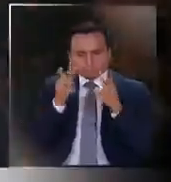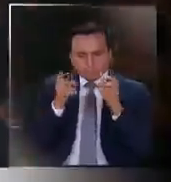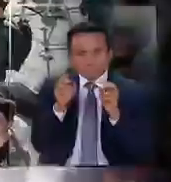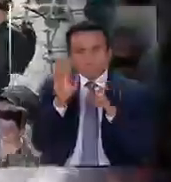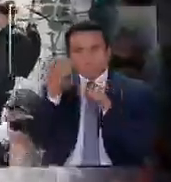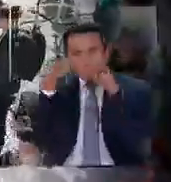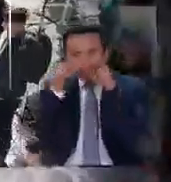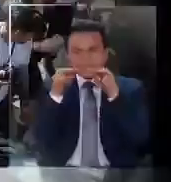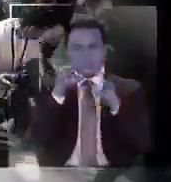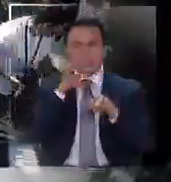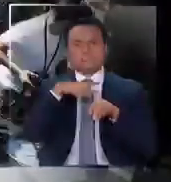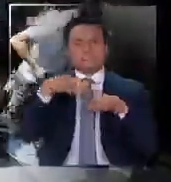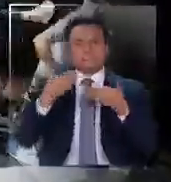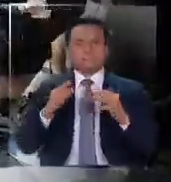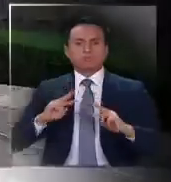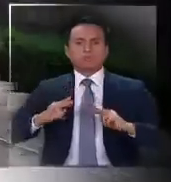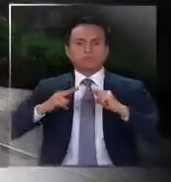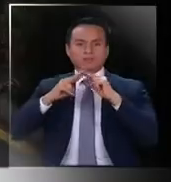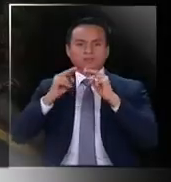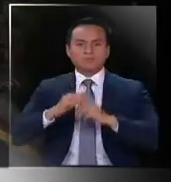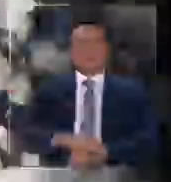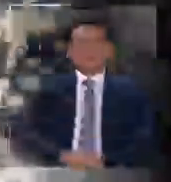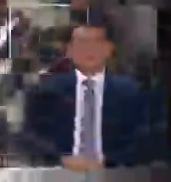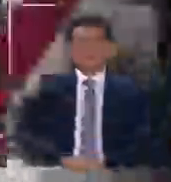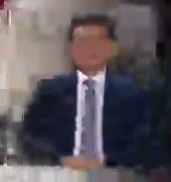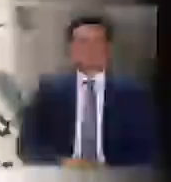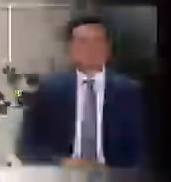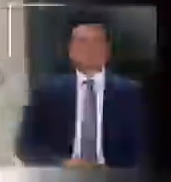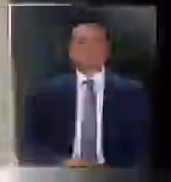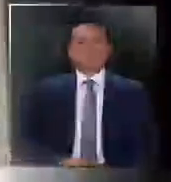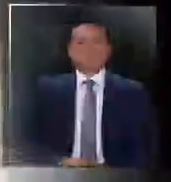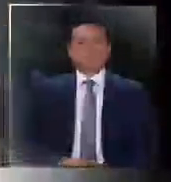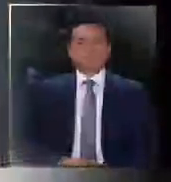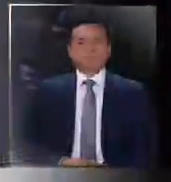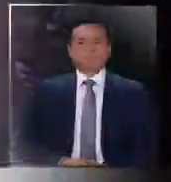visibilizar el Chile que hoy construimos.